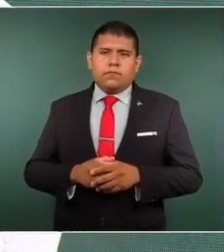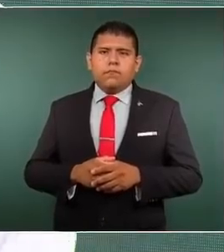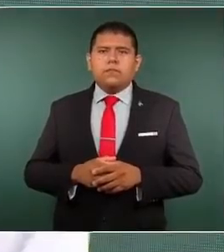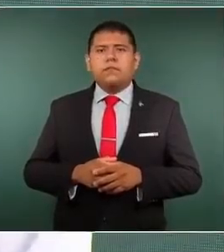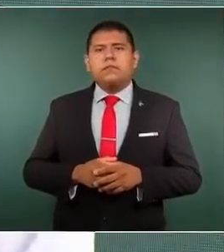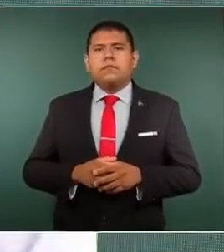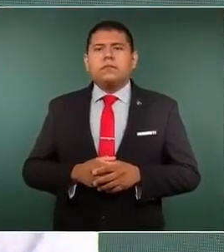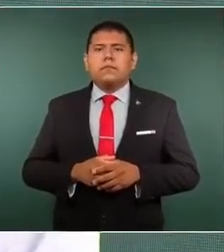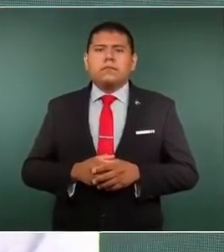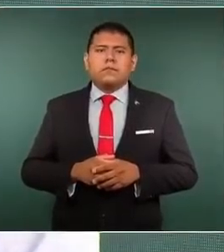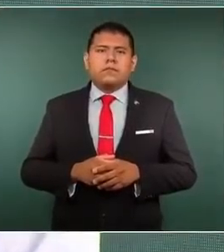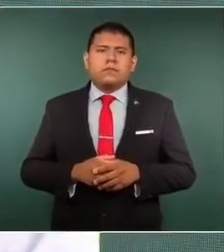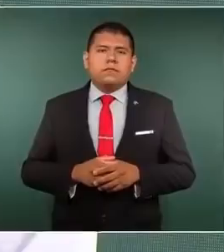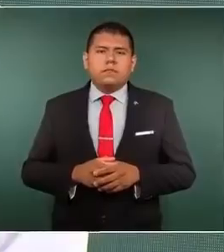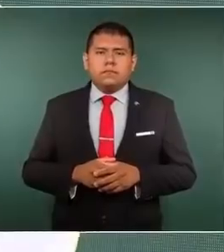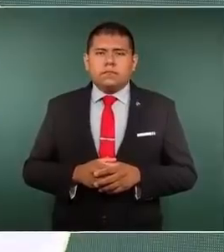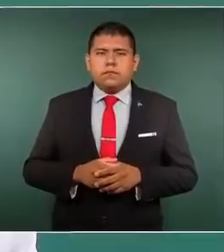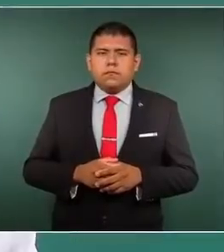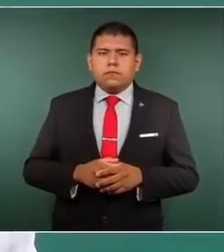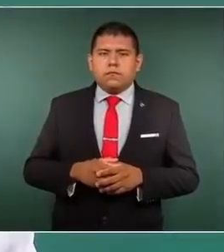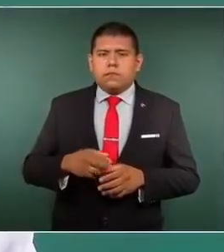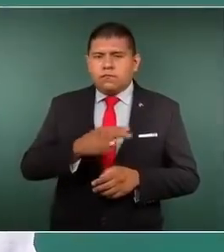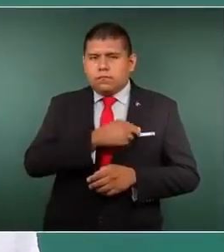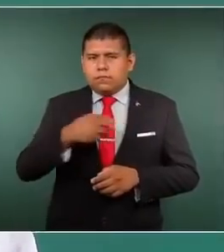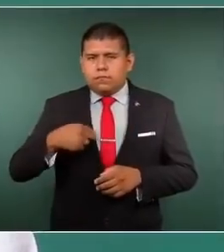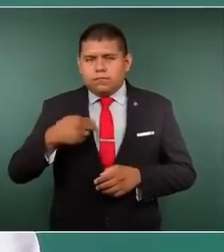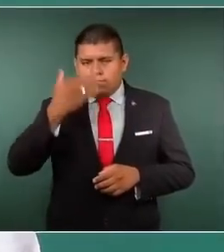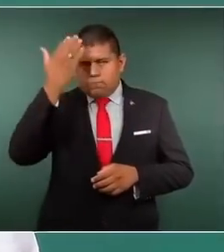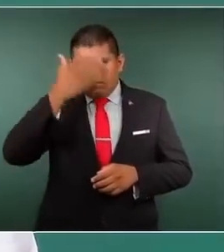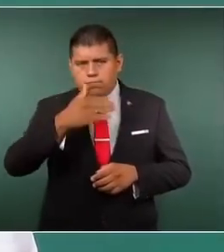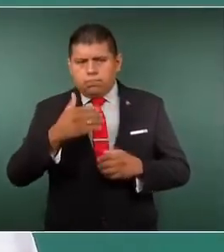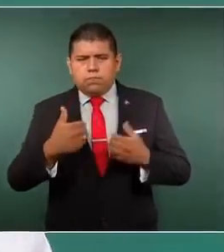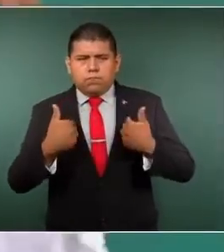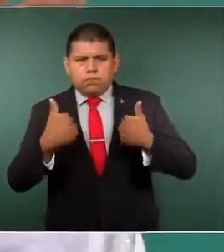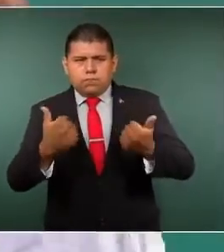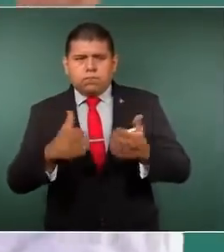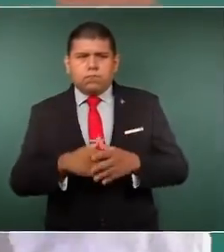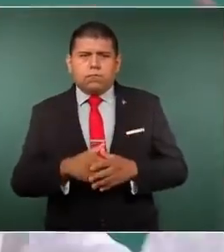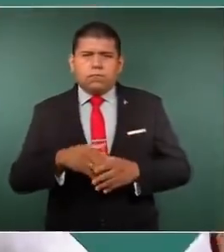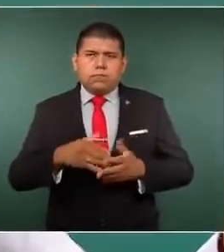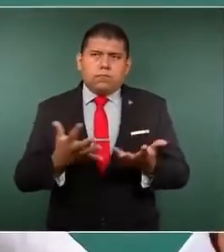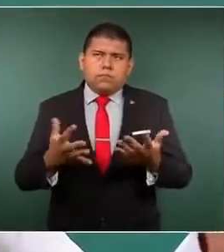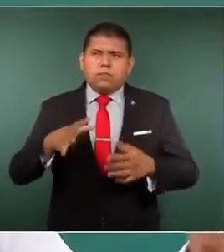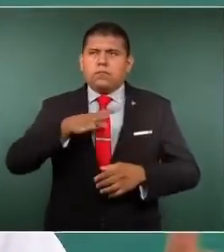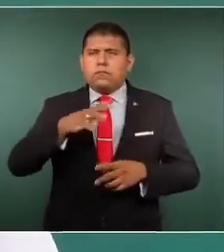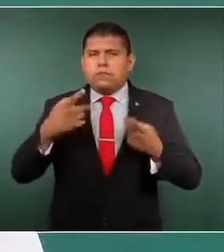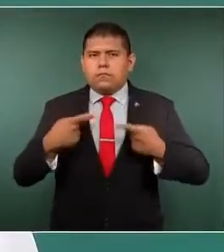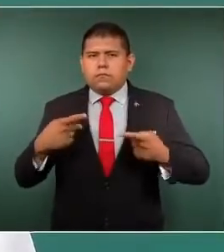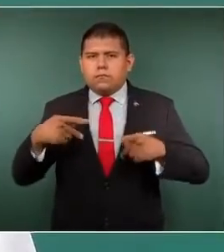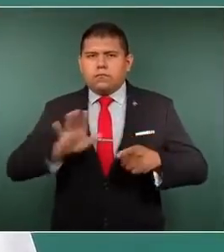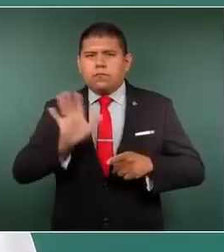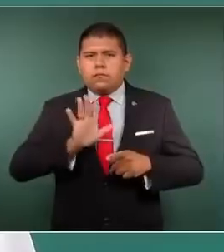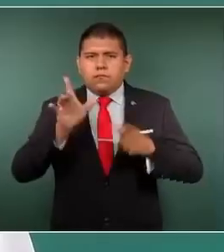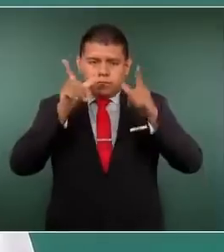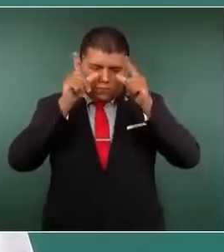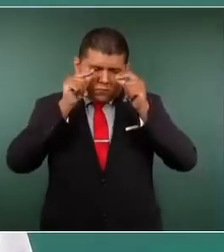para qué se tome conciencia porque hay quienes todavía no despierta